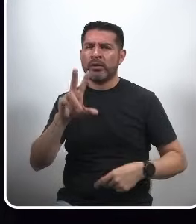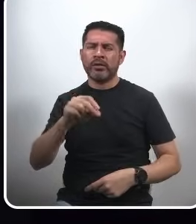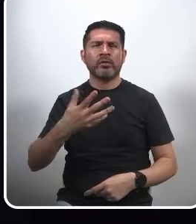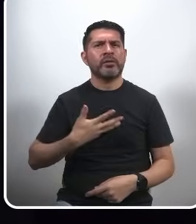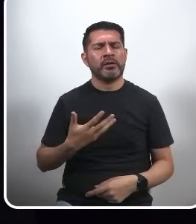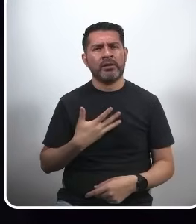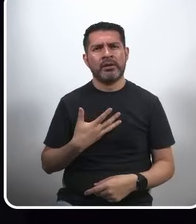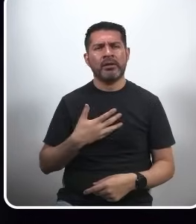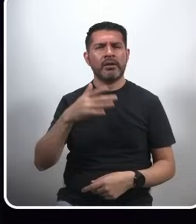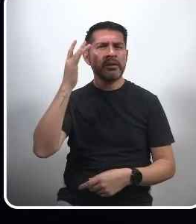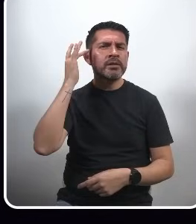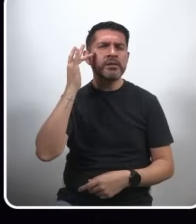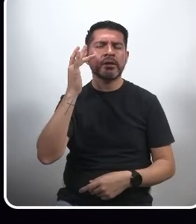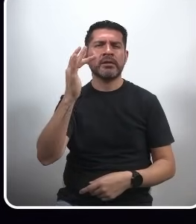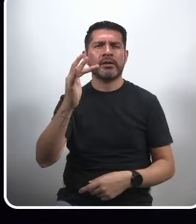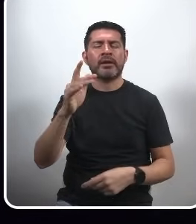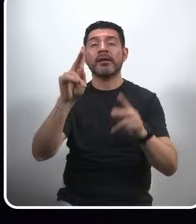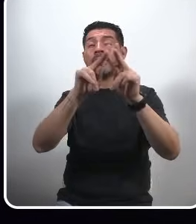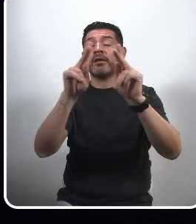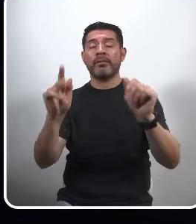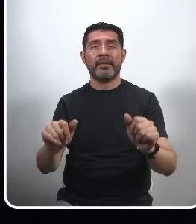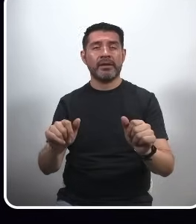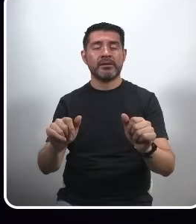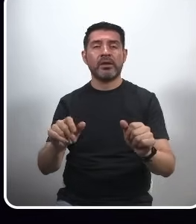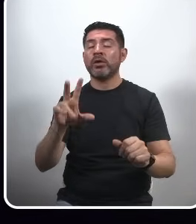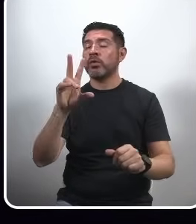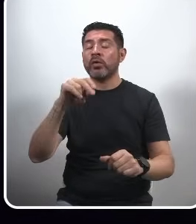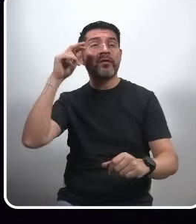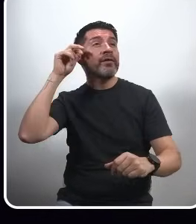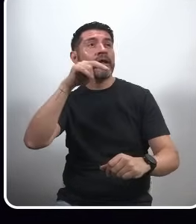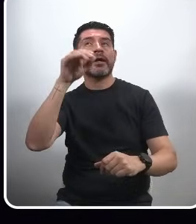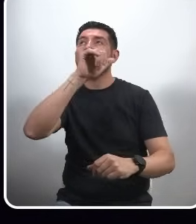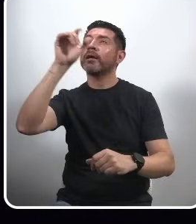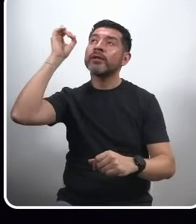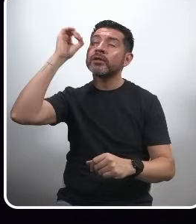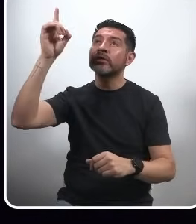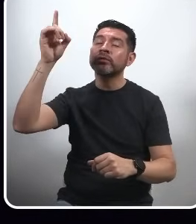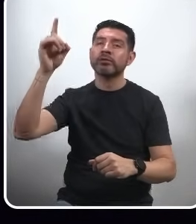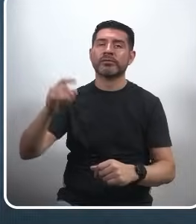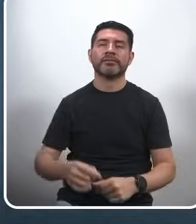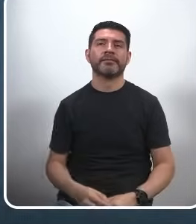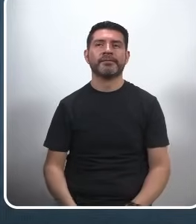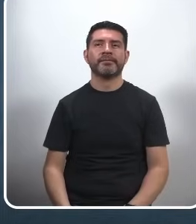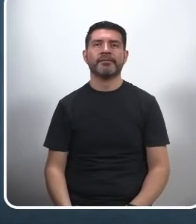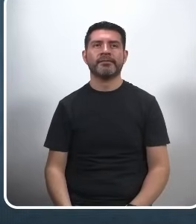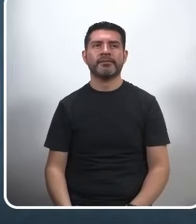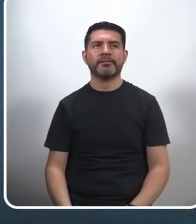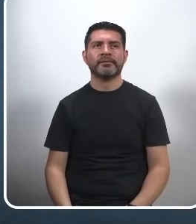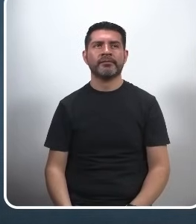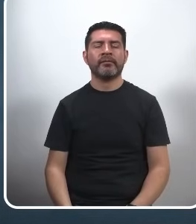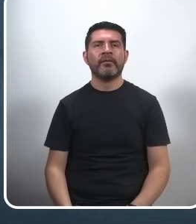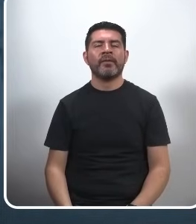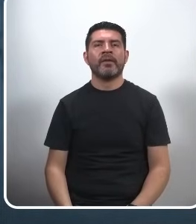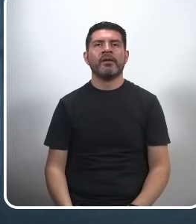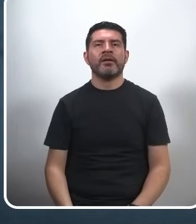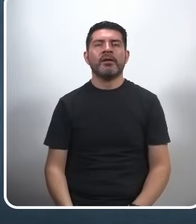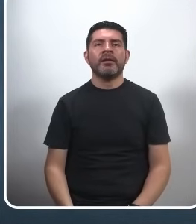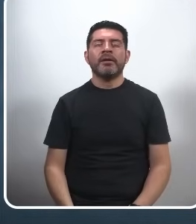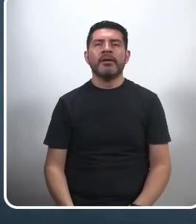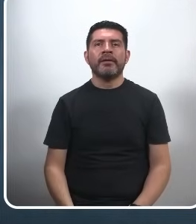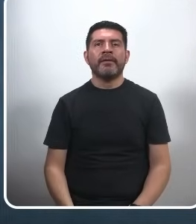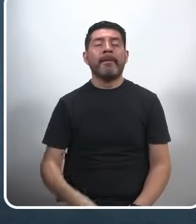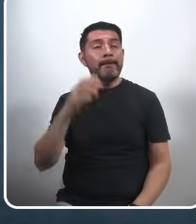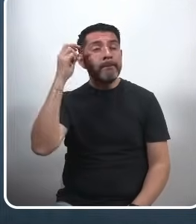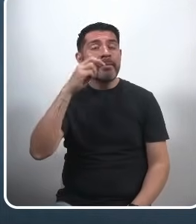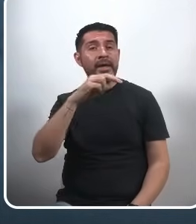asegúrense de que nadie quede fuera de la gracia de Dios. De que ninguna raíz amarga brote